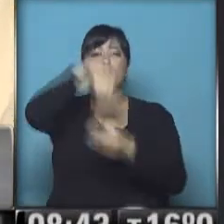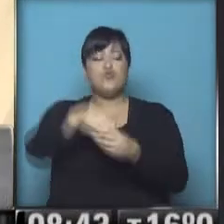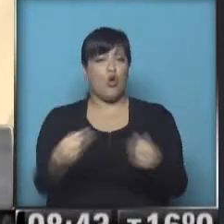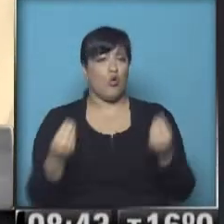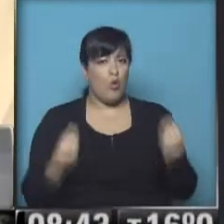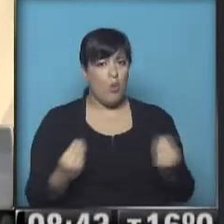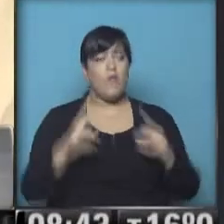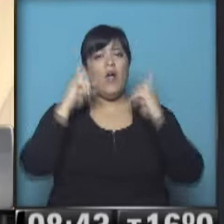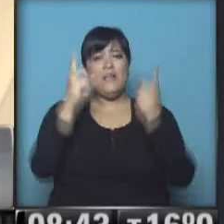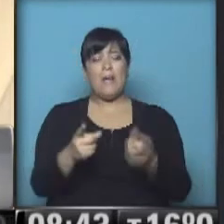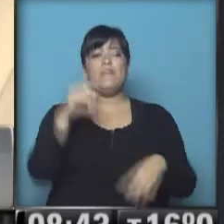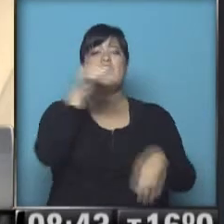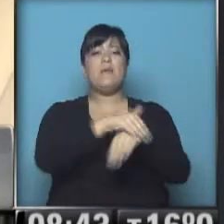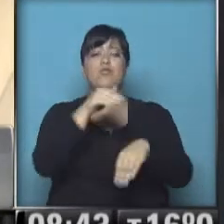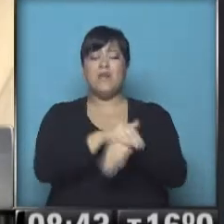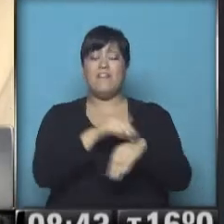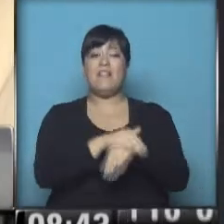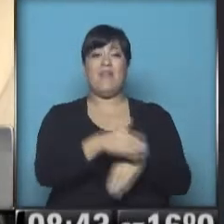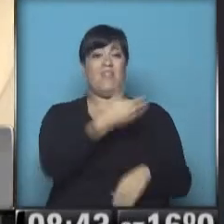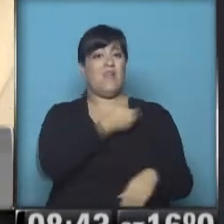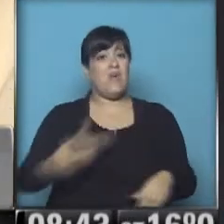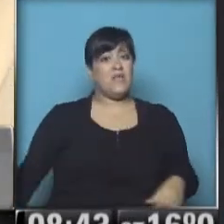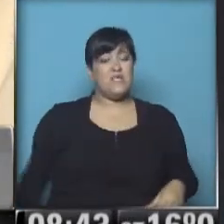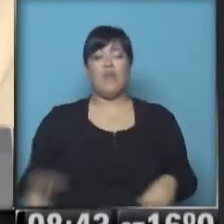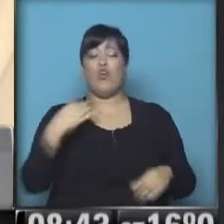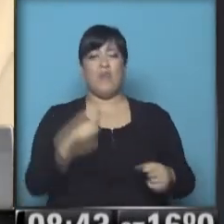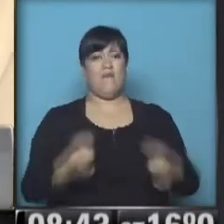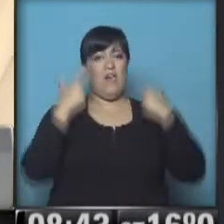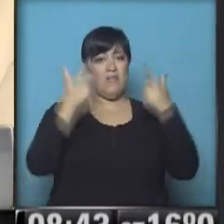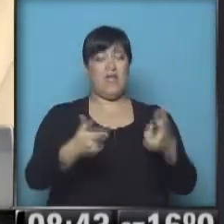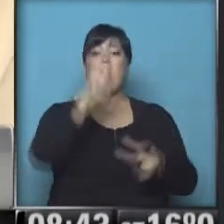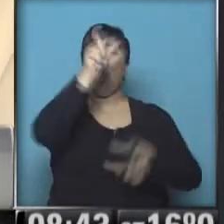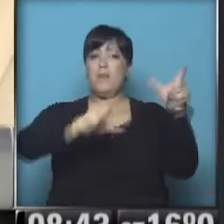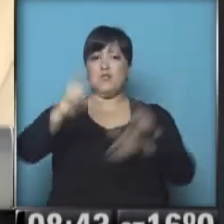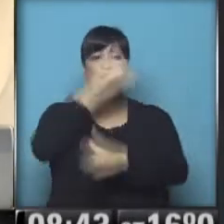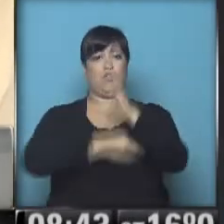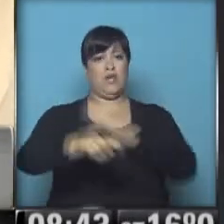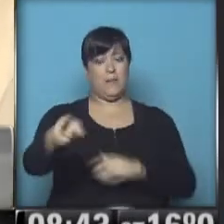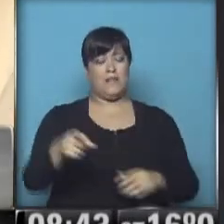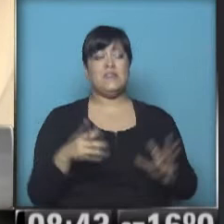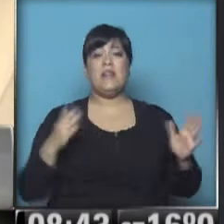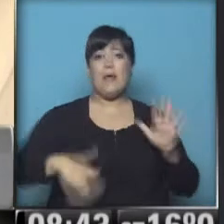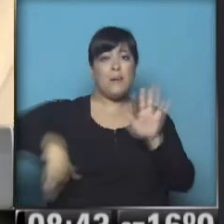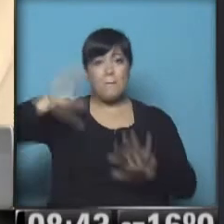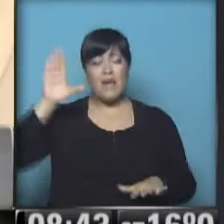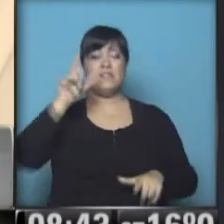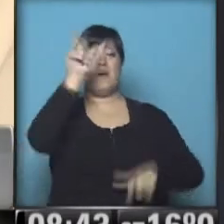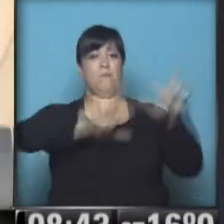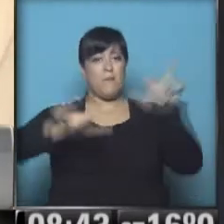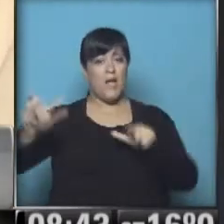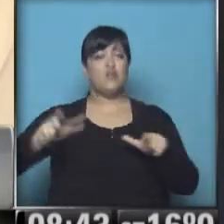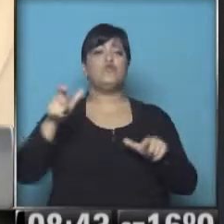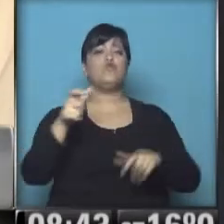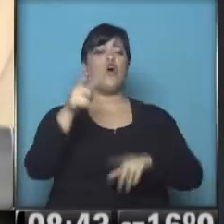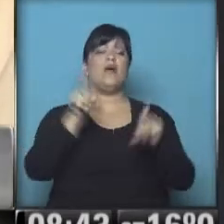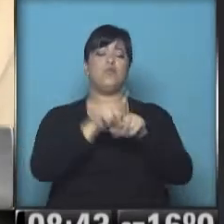y cuáles son las responsabilidades que el Estado debe garantizar a las personas con discapacidad, sobre todo aquellas que habitan en condiciones